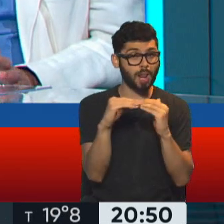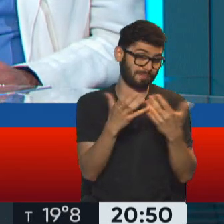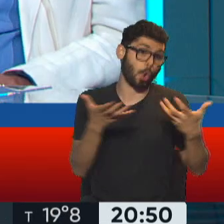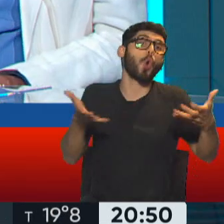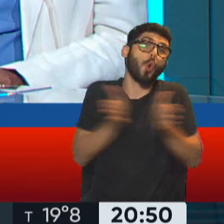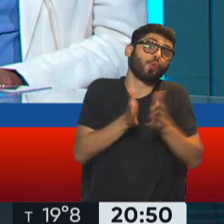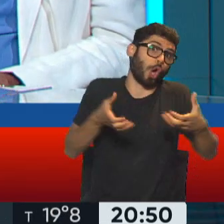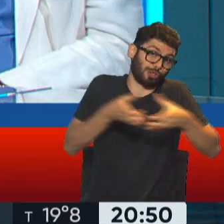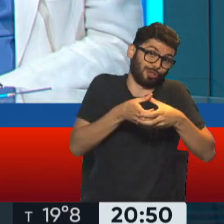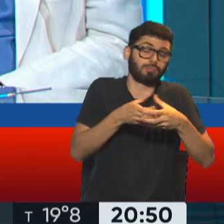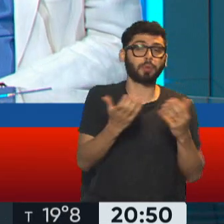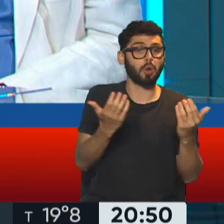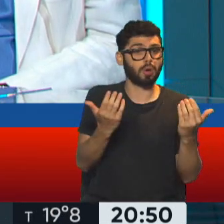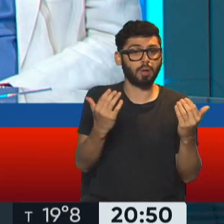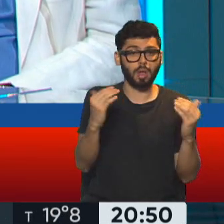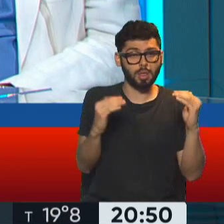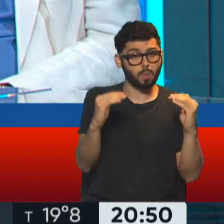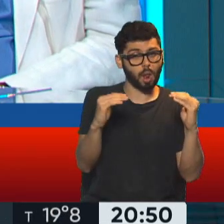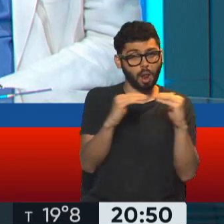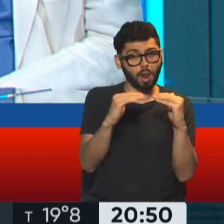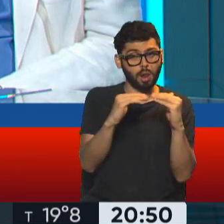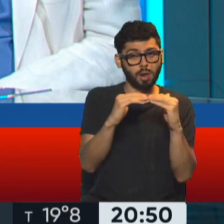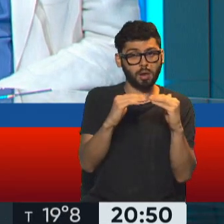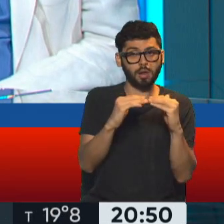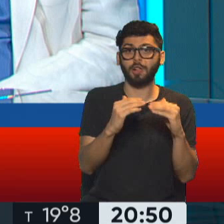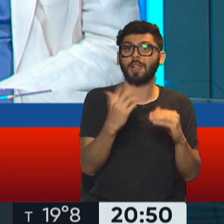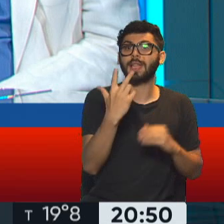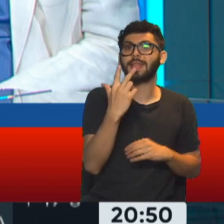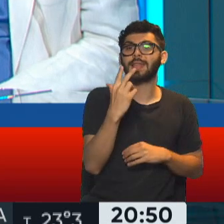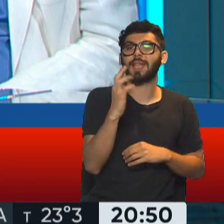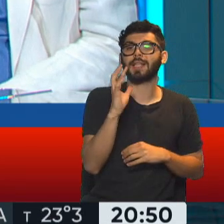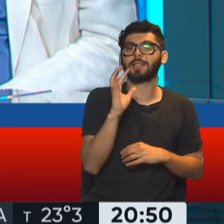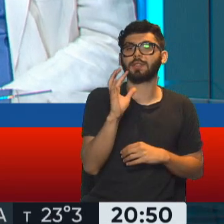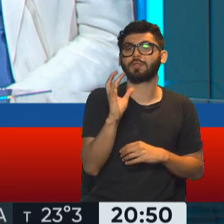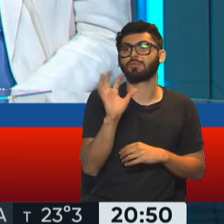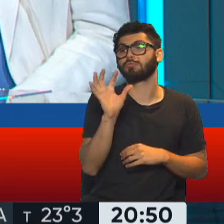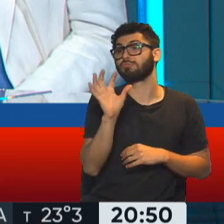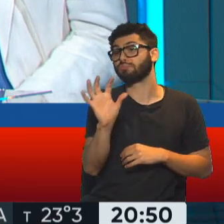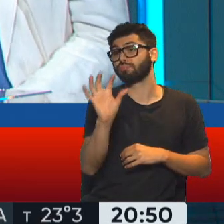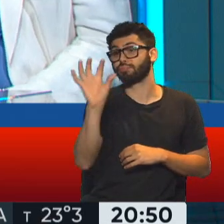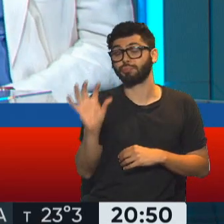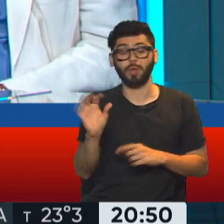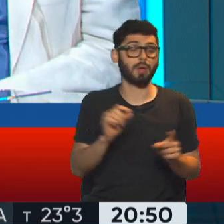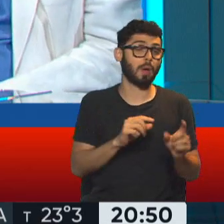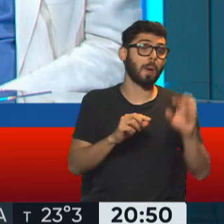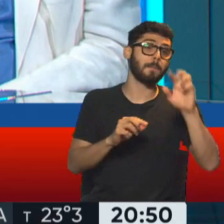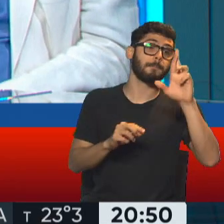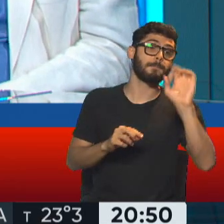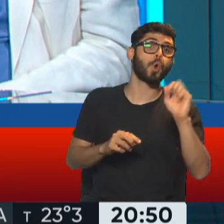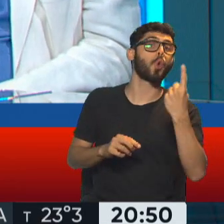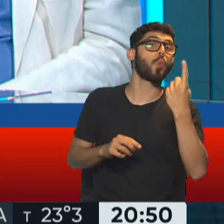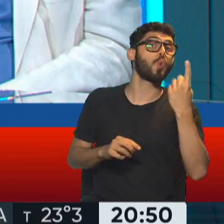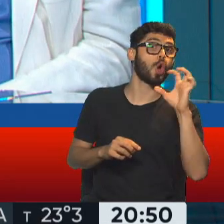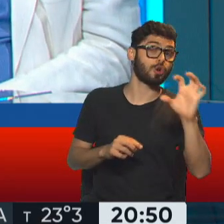votos. Manejan 3 territorios. El PRO maneja un territorio. Es la ciudad de Buenos Aires, pero es un